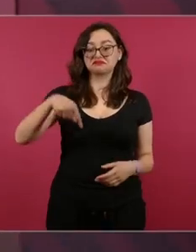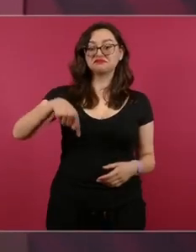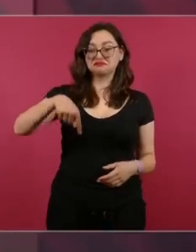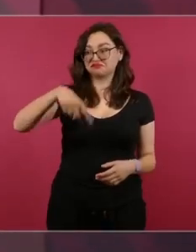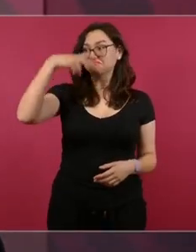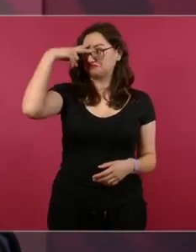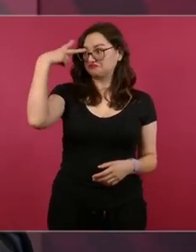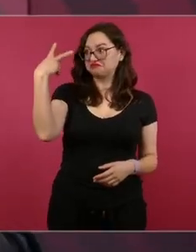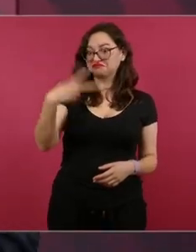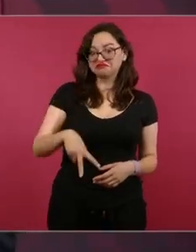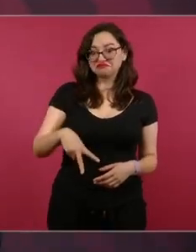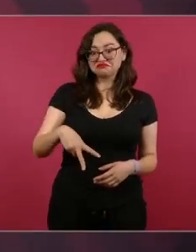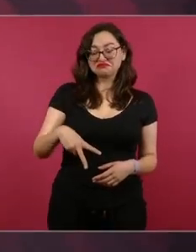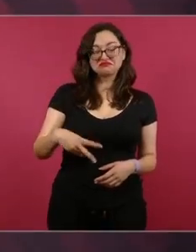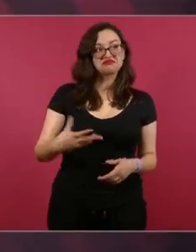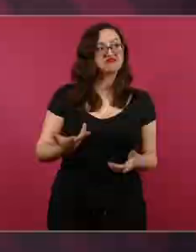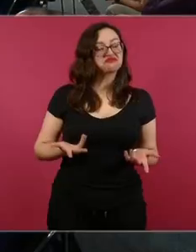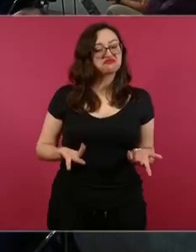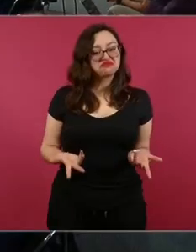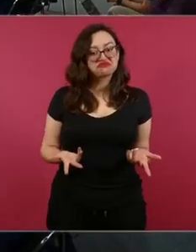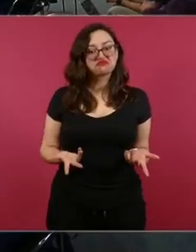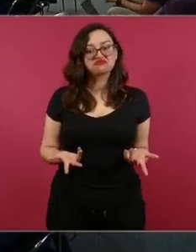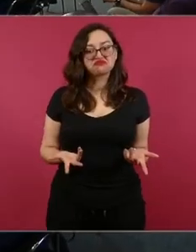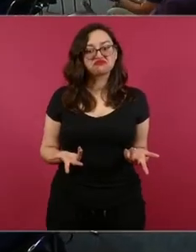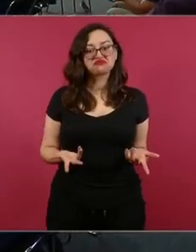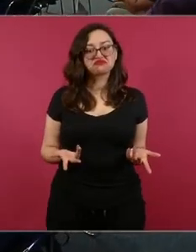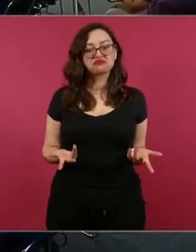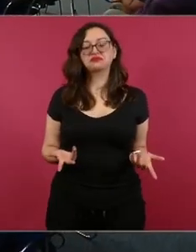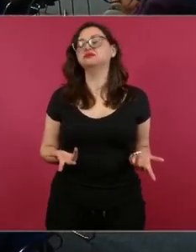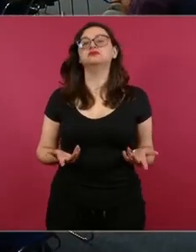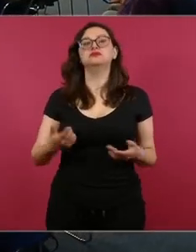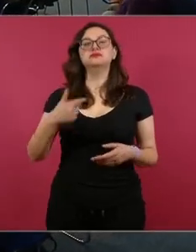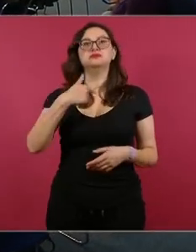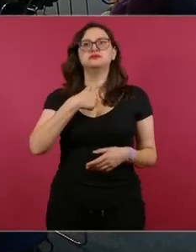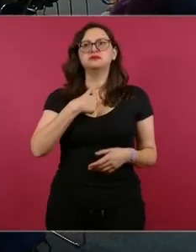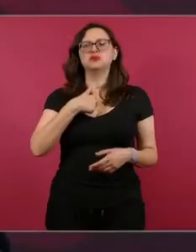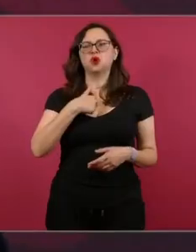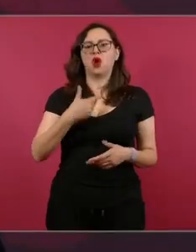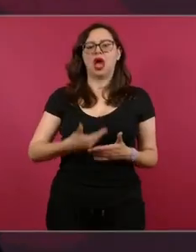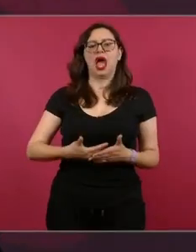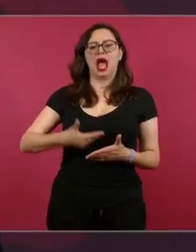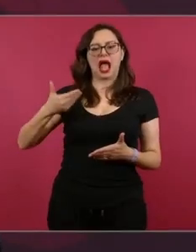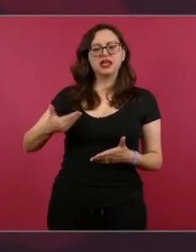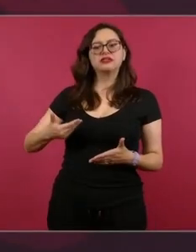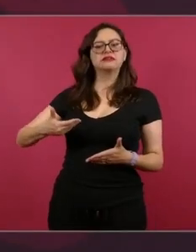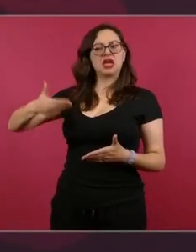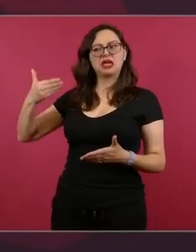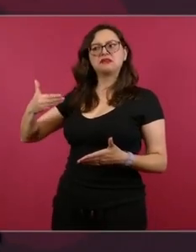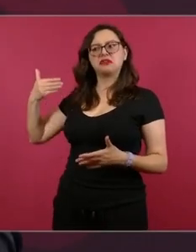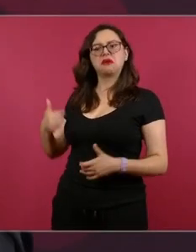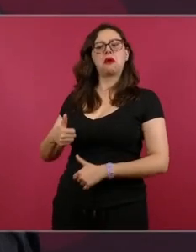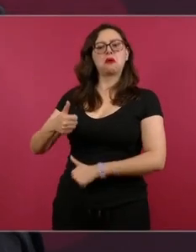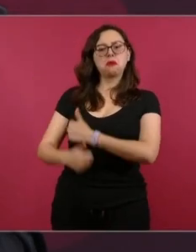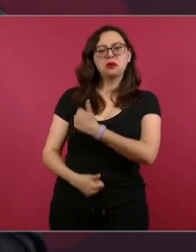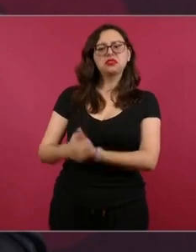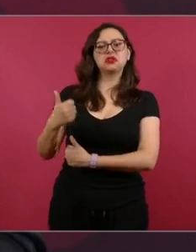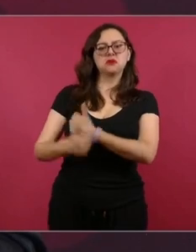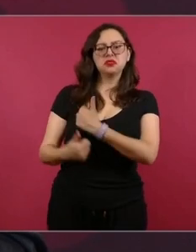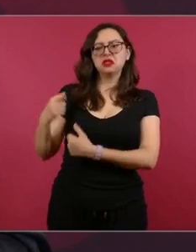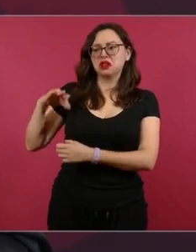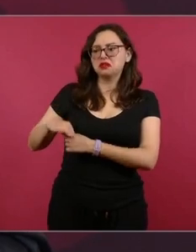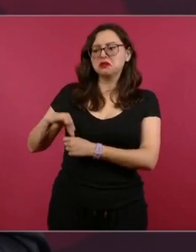les podría decir, como he estado en otras elecciones, estas están bastante, bastante